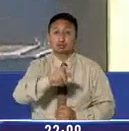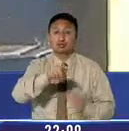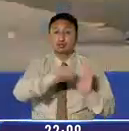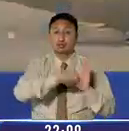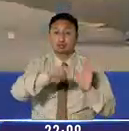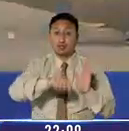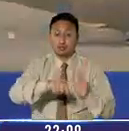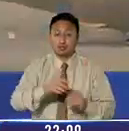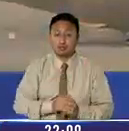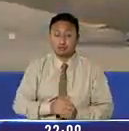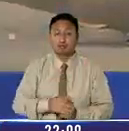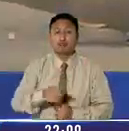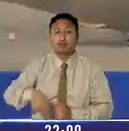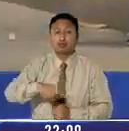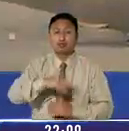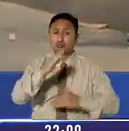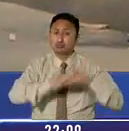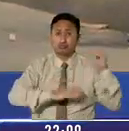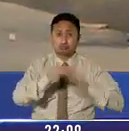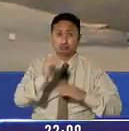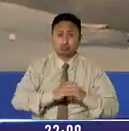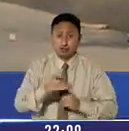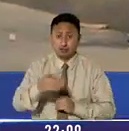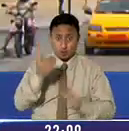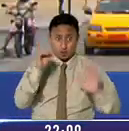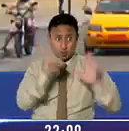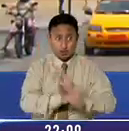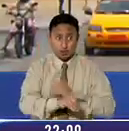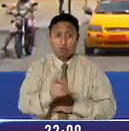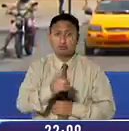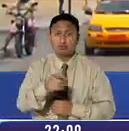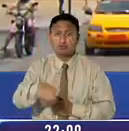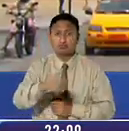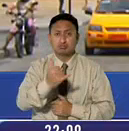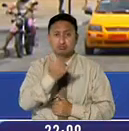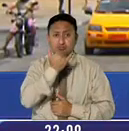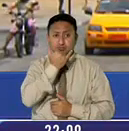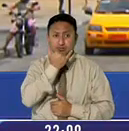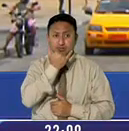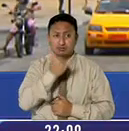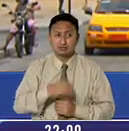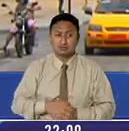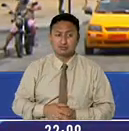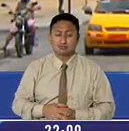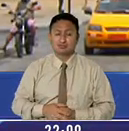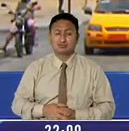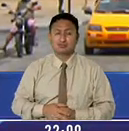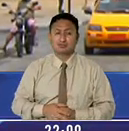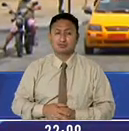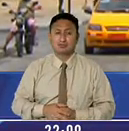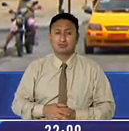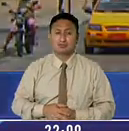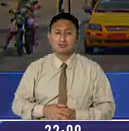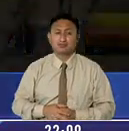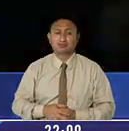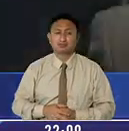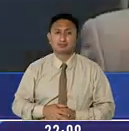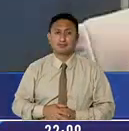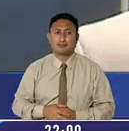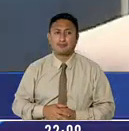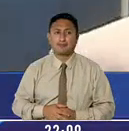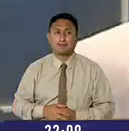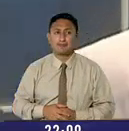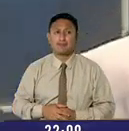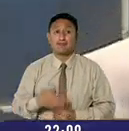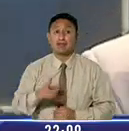que sus defendidos son inocentes de los cargos y que todo es parte de una mala interpretación de los hechos. Los